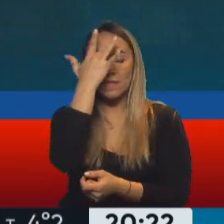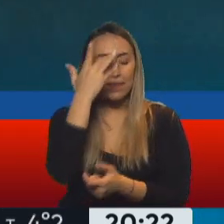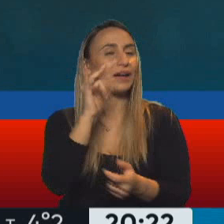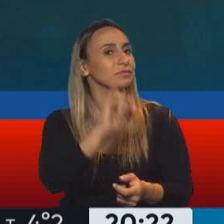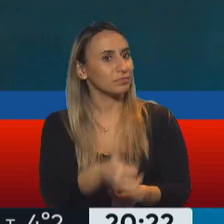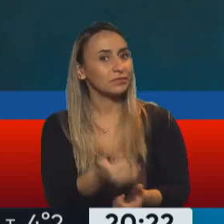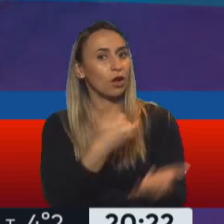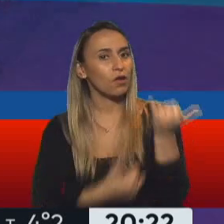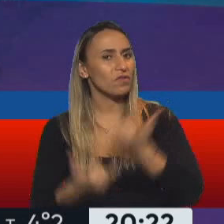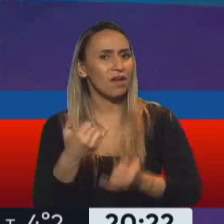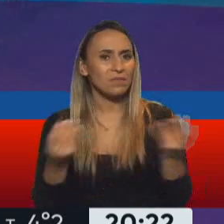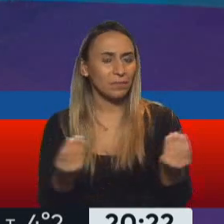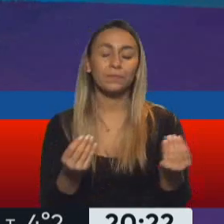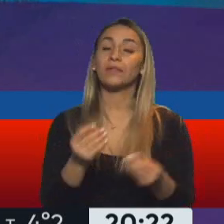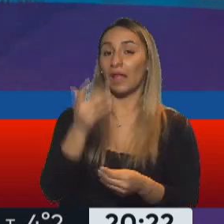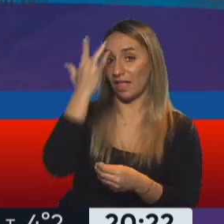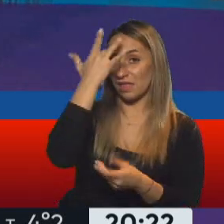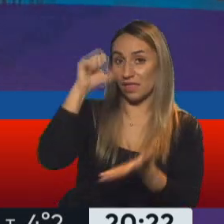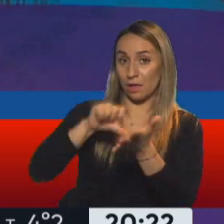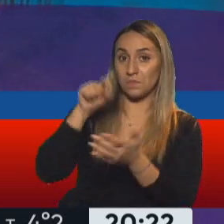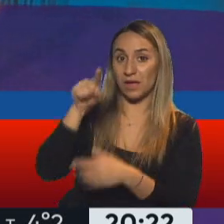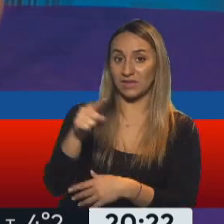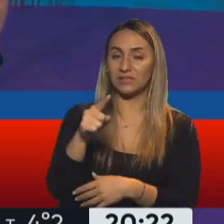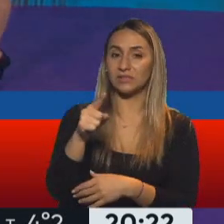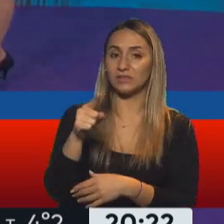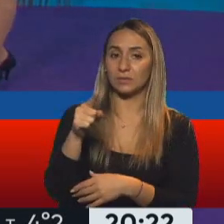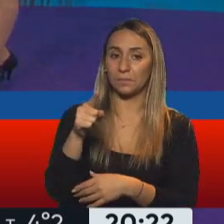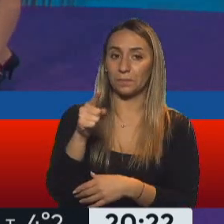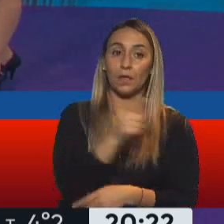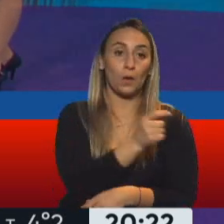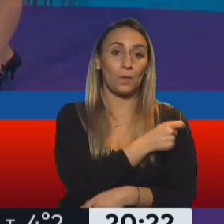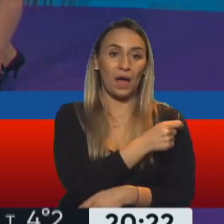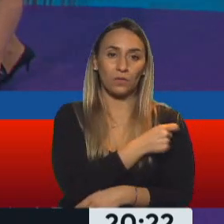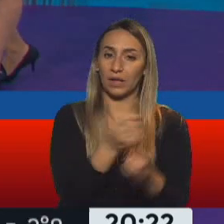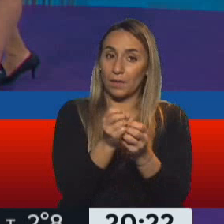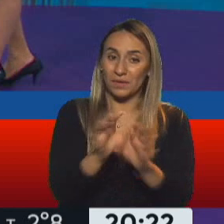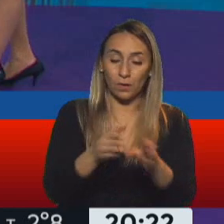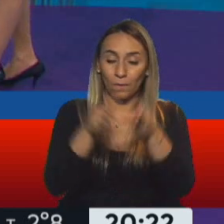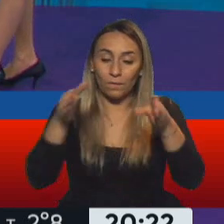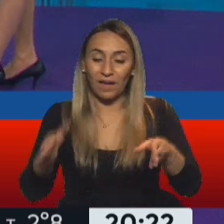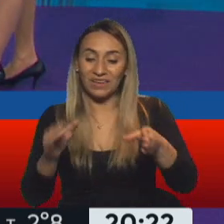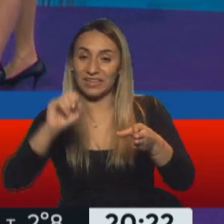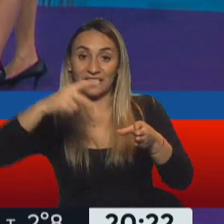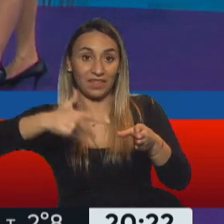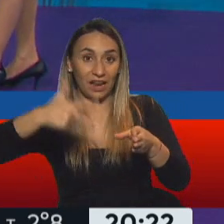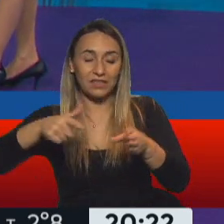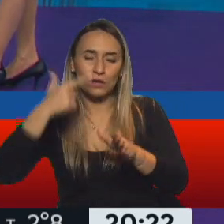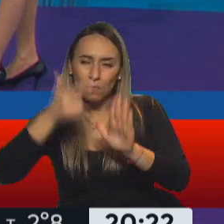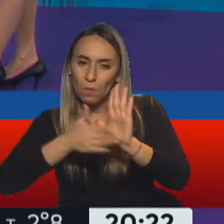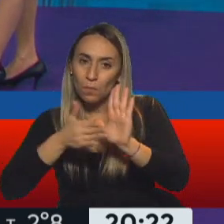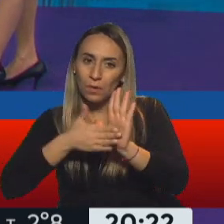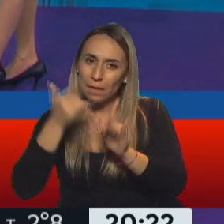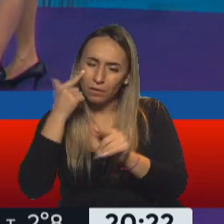coméntenos acerca de esta vacuna. Una vacuna india que acaba de empezar sus estudios en fase 3. Muy interesante, porque una